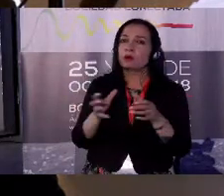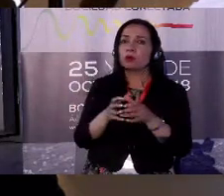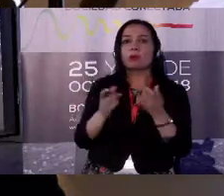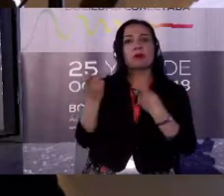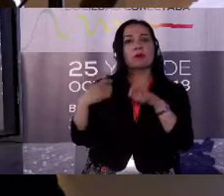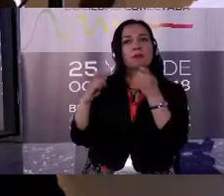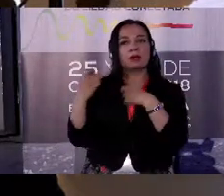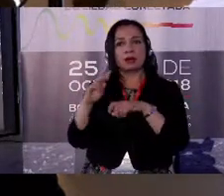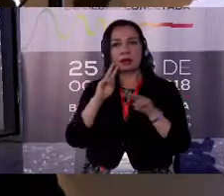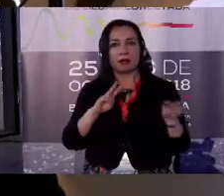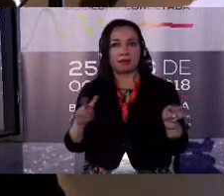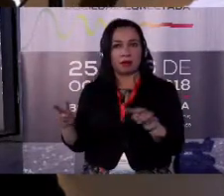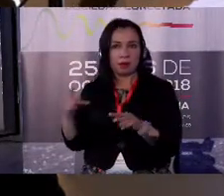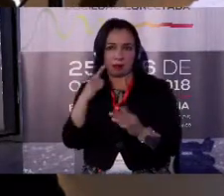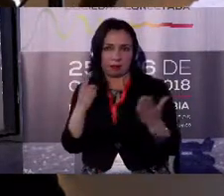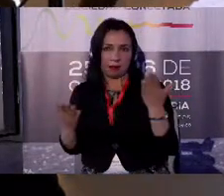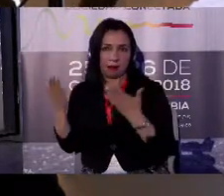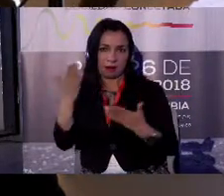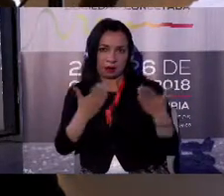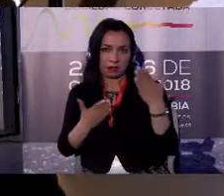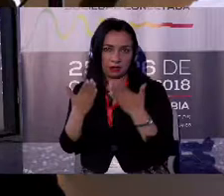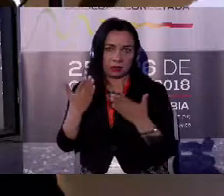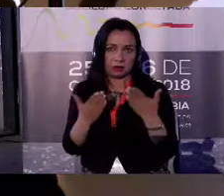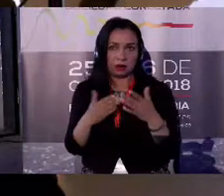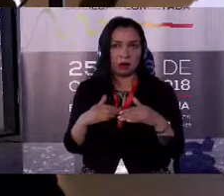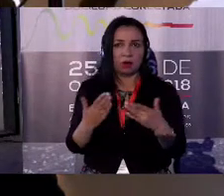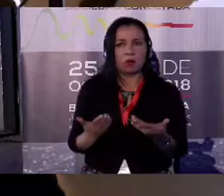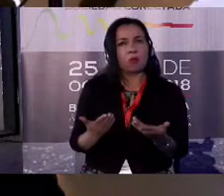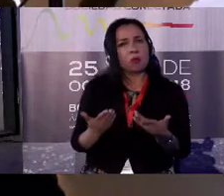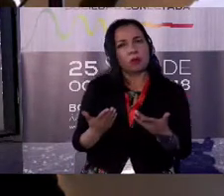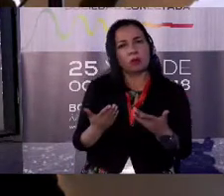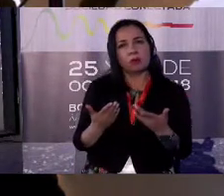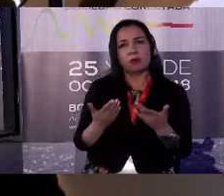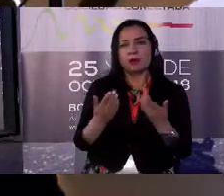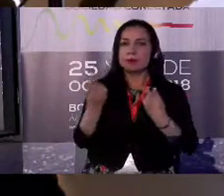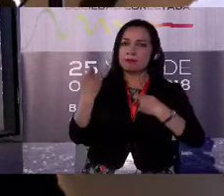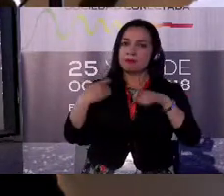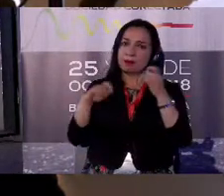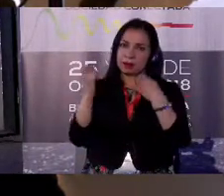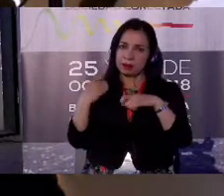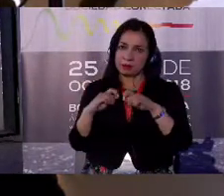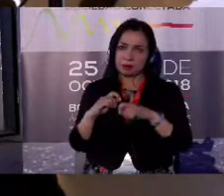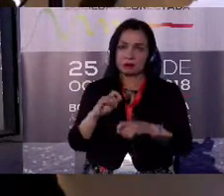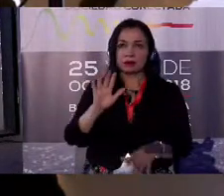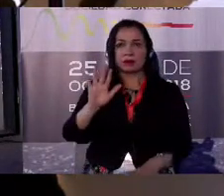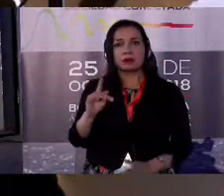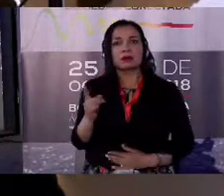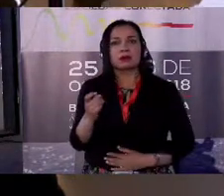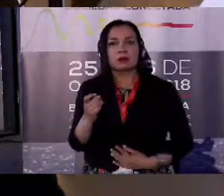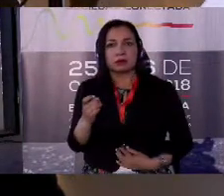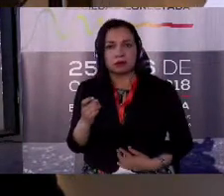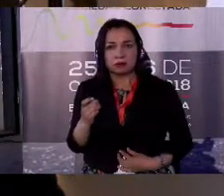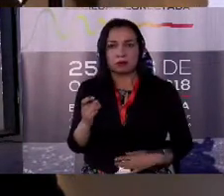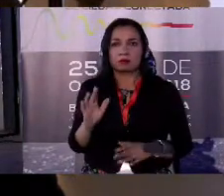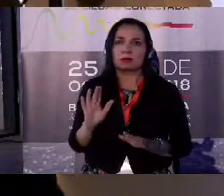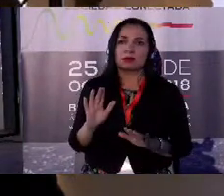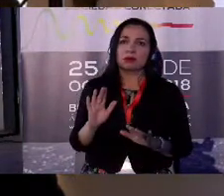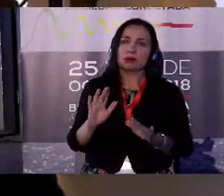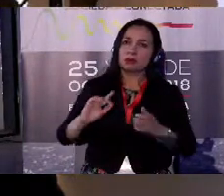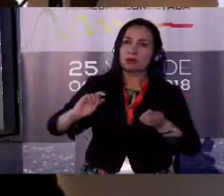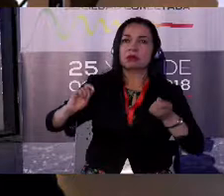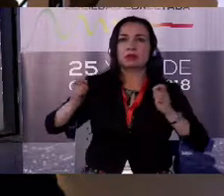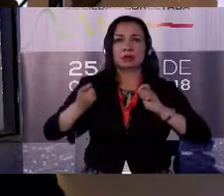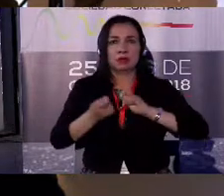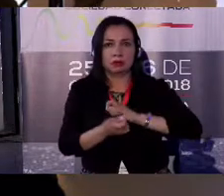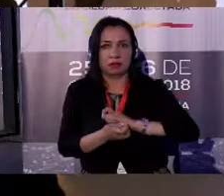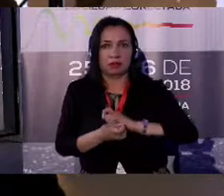está mirando cómo el mercado para 5G va a ser. Ya hemos experimentado la transición